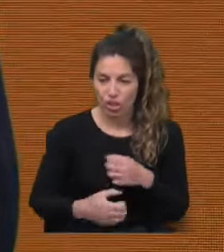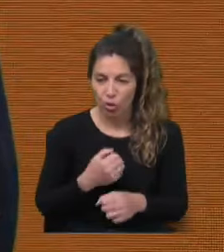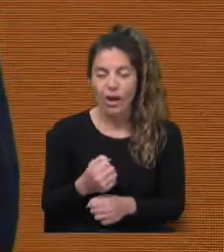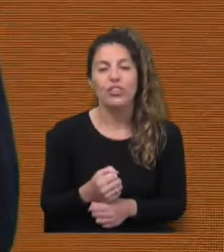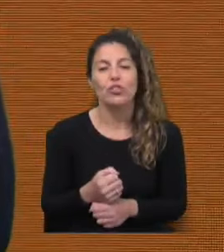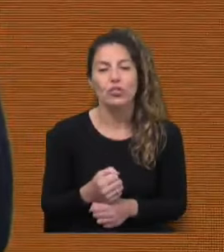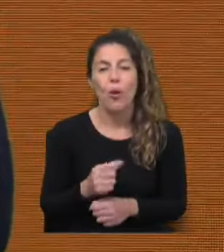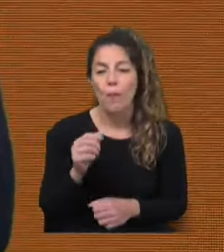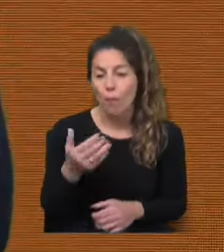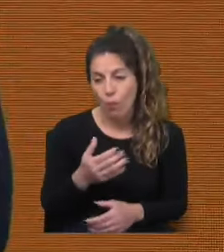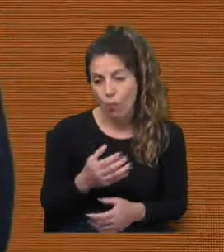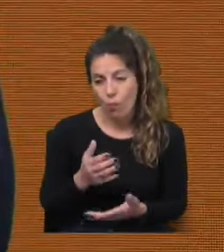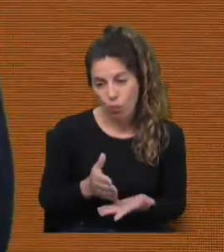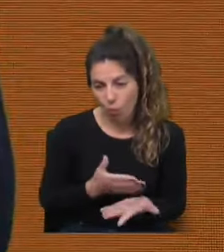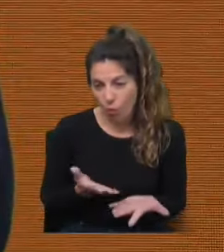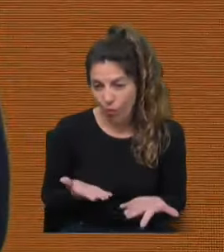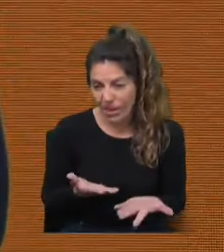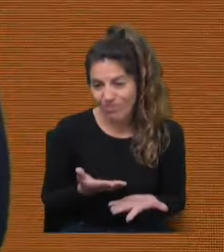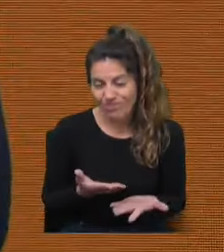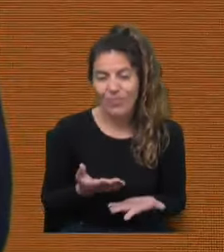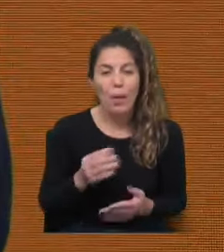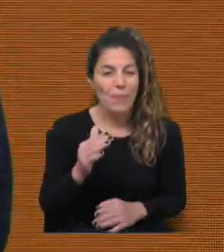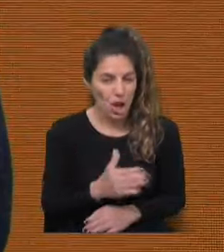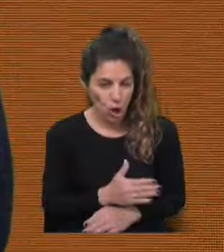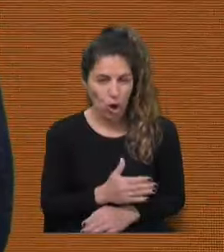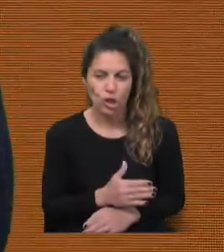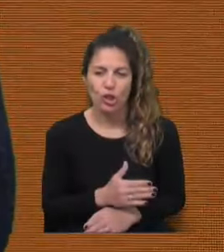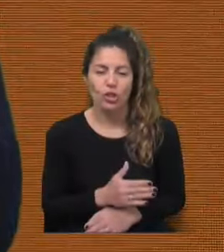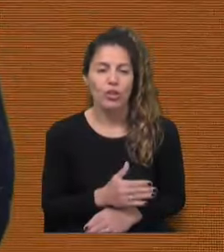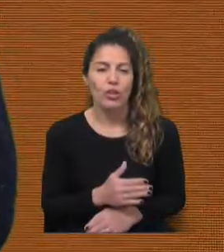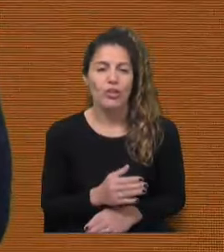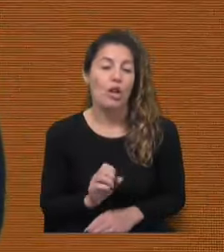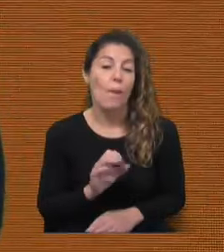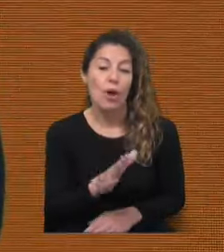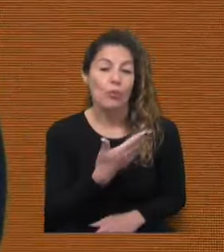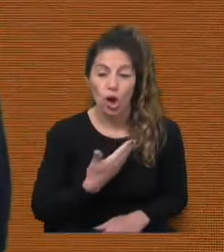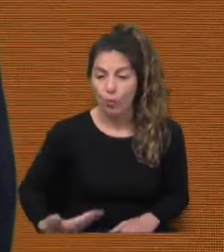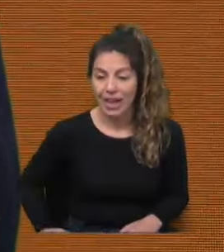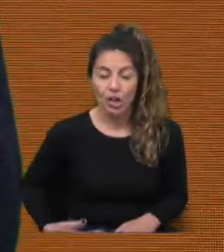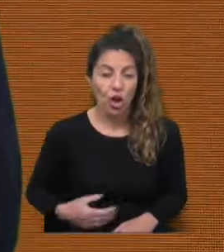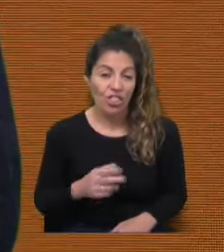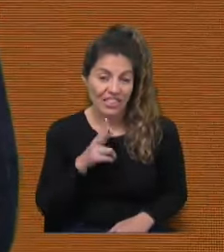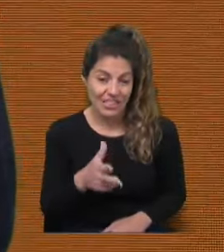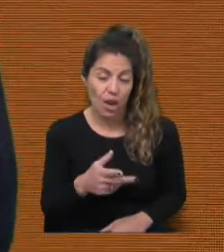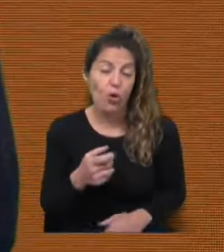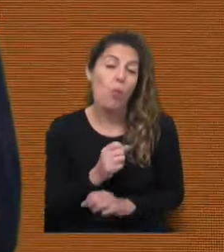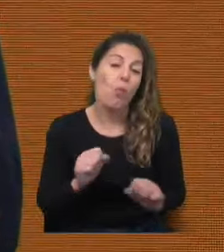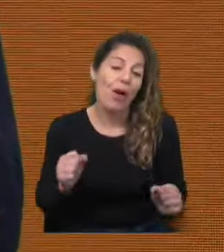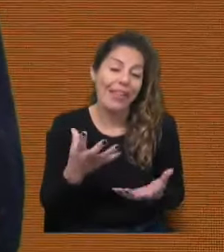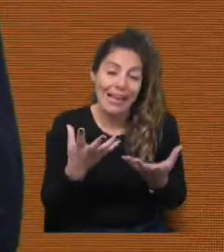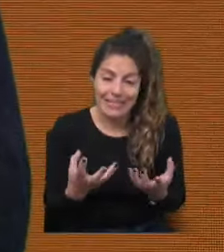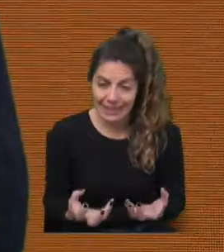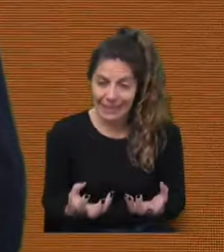bastante pobre, bastante menor de lo que el propio gobierno pronosticaba. Uno puede decir, bueno, estuvo la